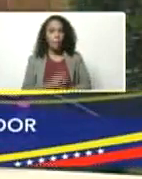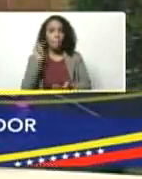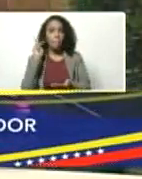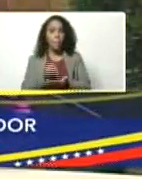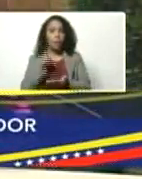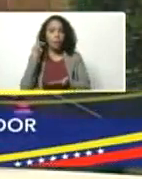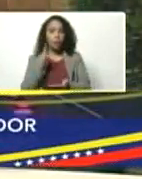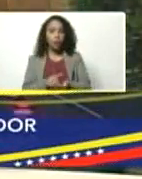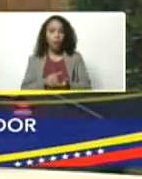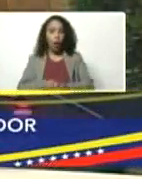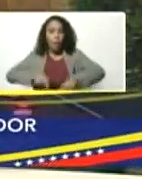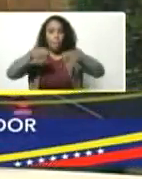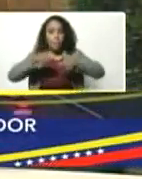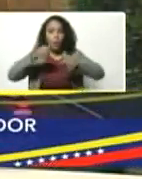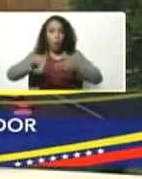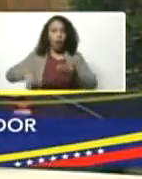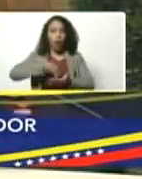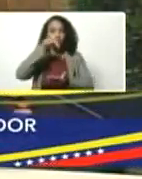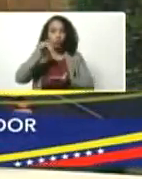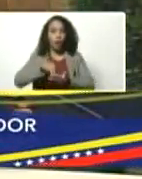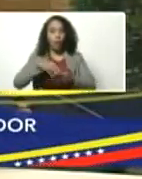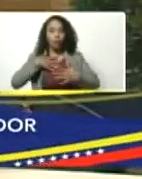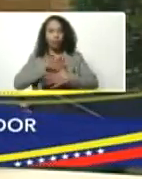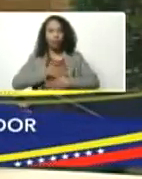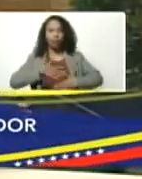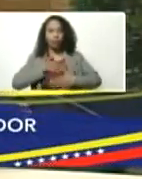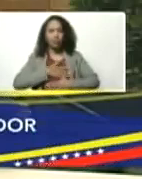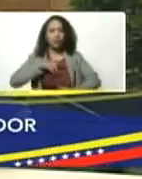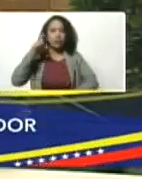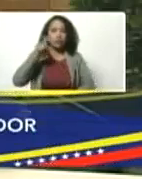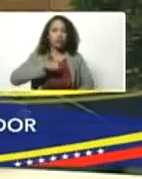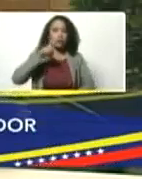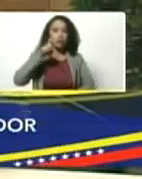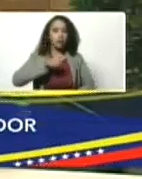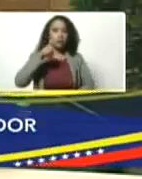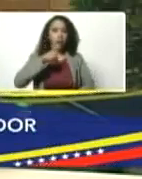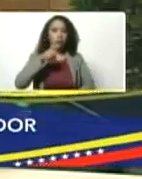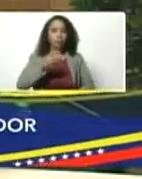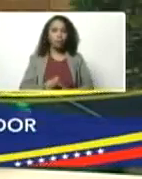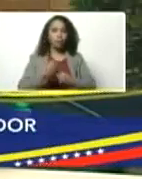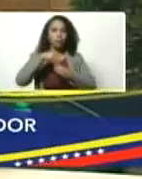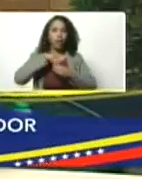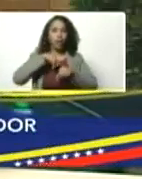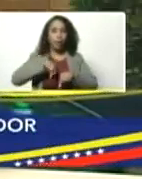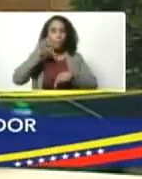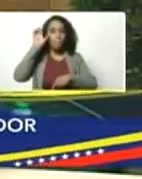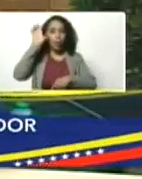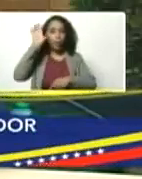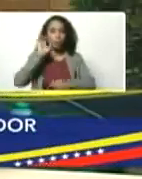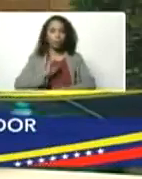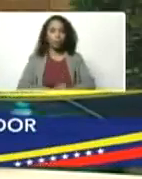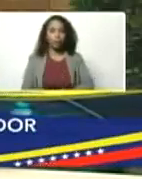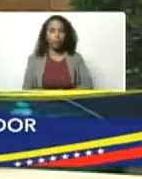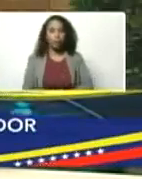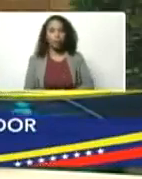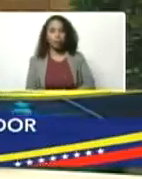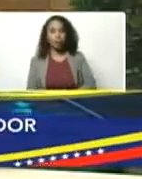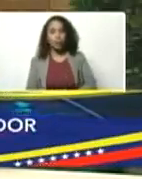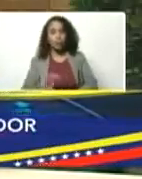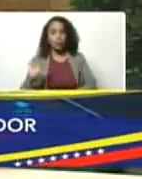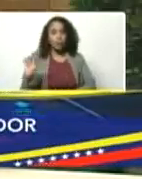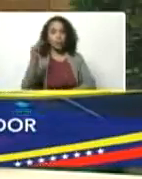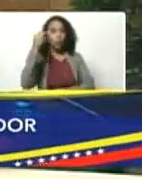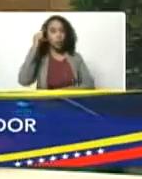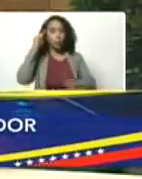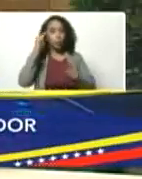Participar en el mercado nacional en la satisfacción de las necesidades internas del país. Y una segunda